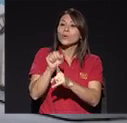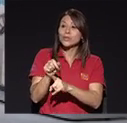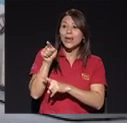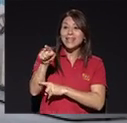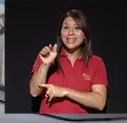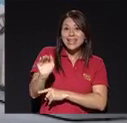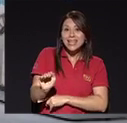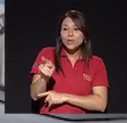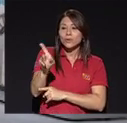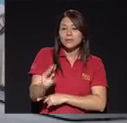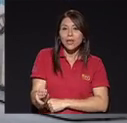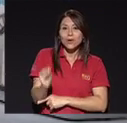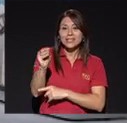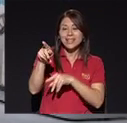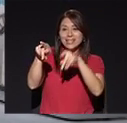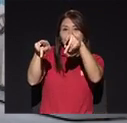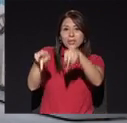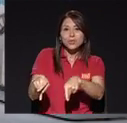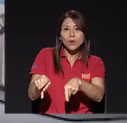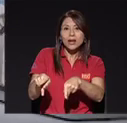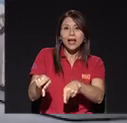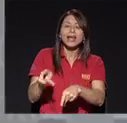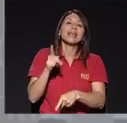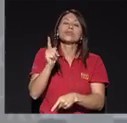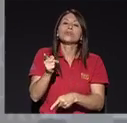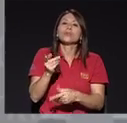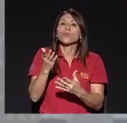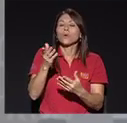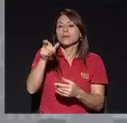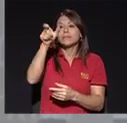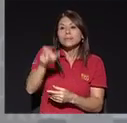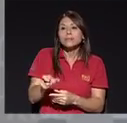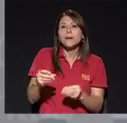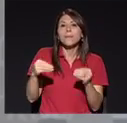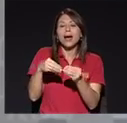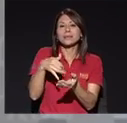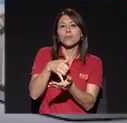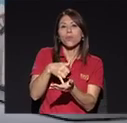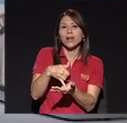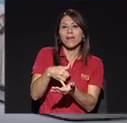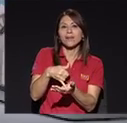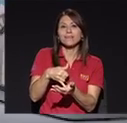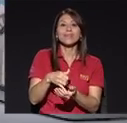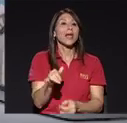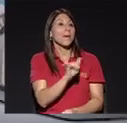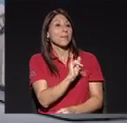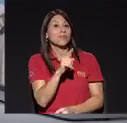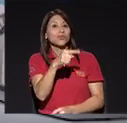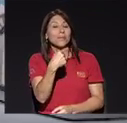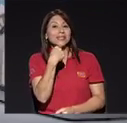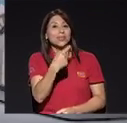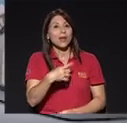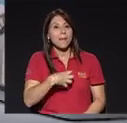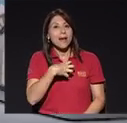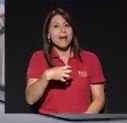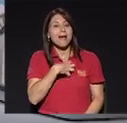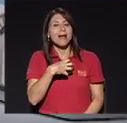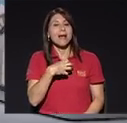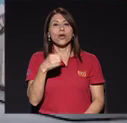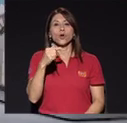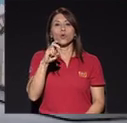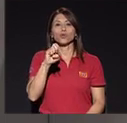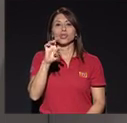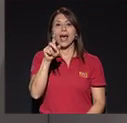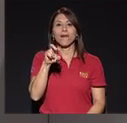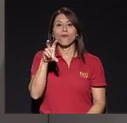a ese adolescente, a esa persona, en un elemento más vulnerable. Esos mismos reclamos que usted menciona, Magali, los tiene Gustavo Pérez. Él